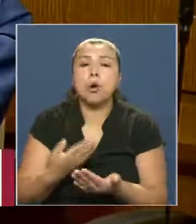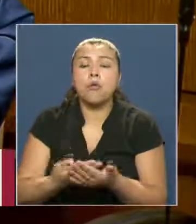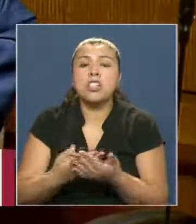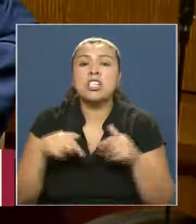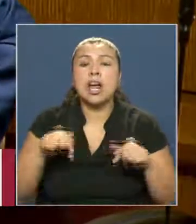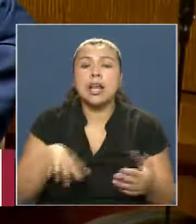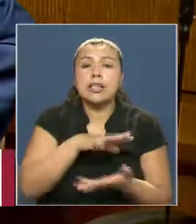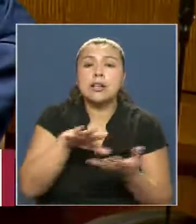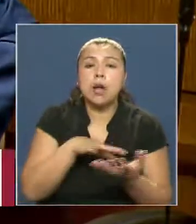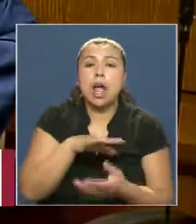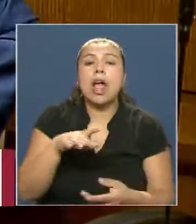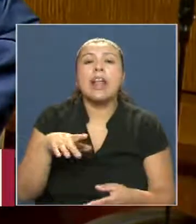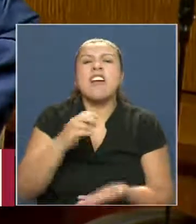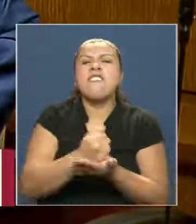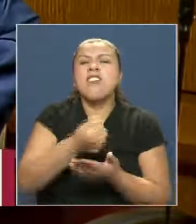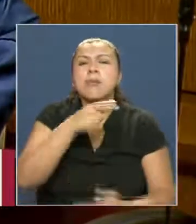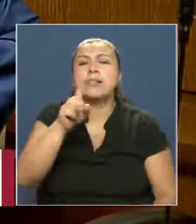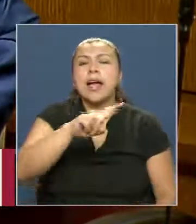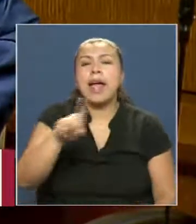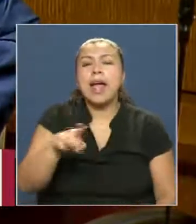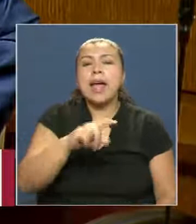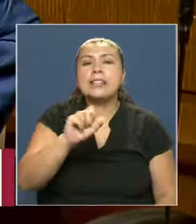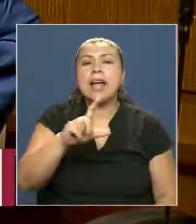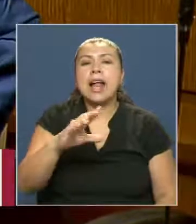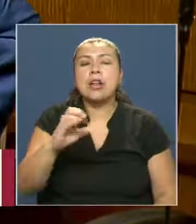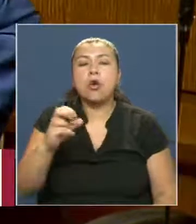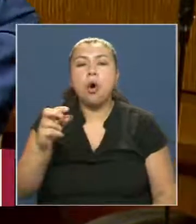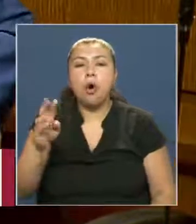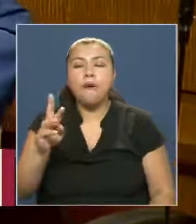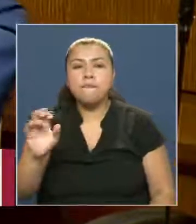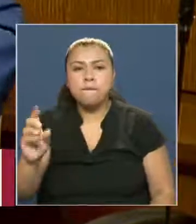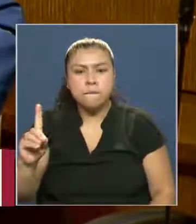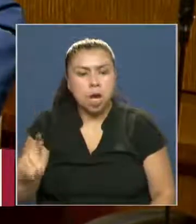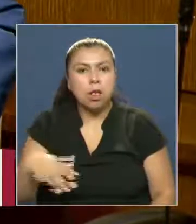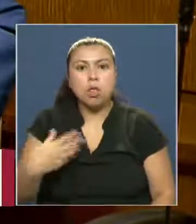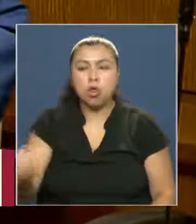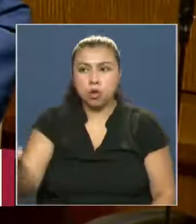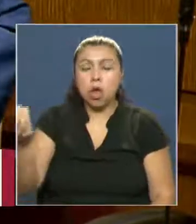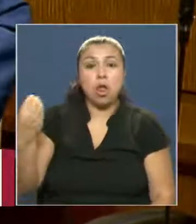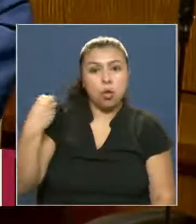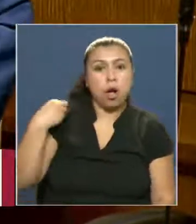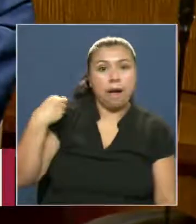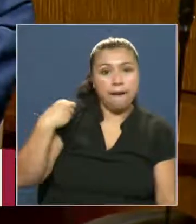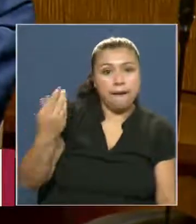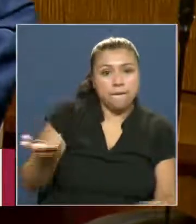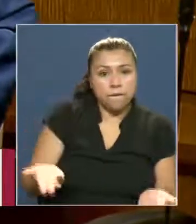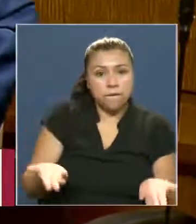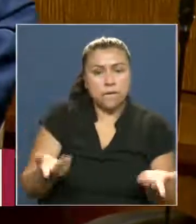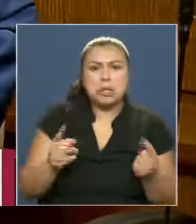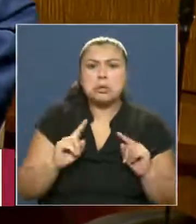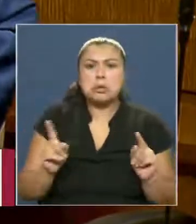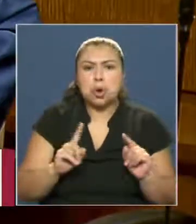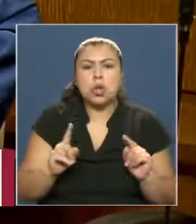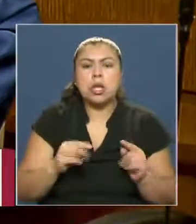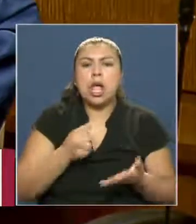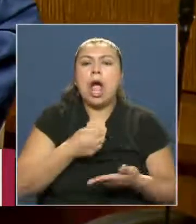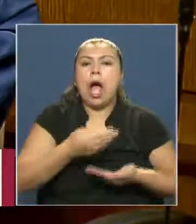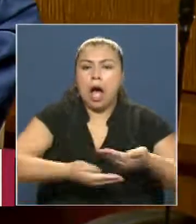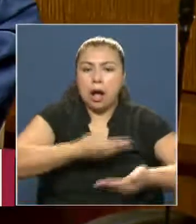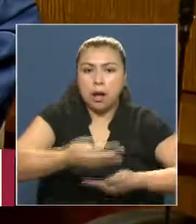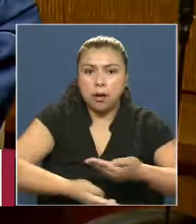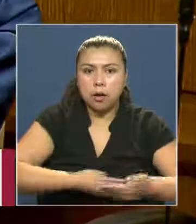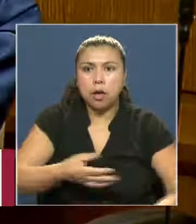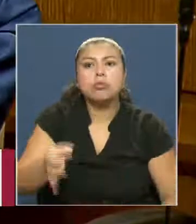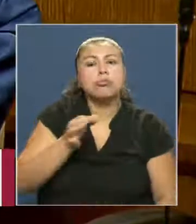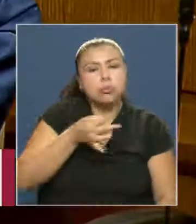contingencia, dice Salcobran, que nos afecta a todos y donde estamos llamados a colaborar. Así dice la farmacia, así lo hemos hecho, tomando